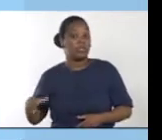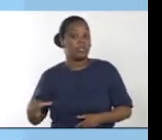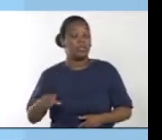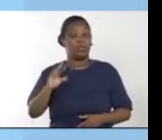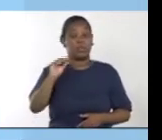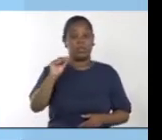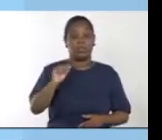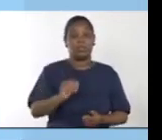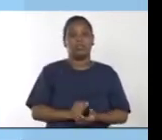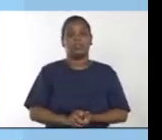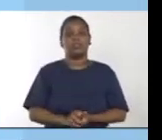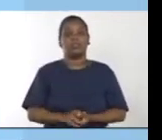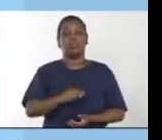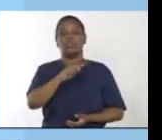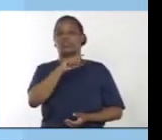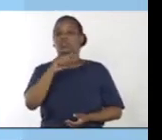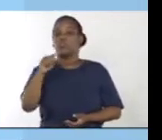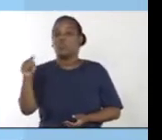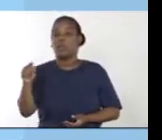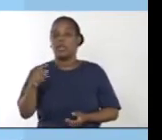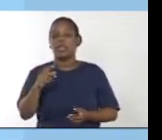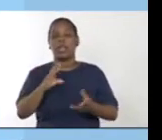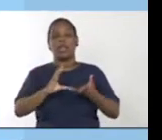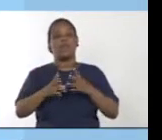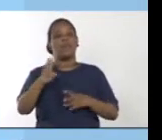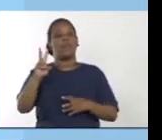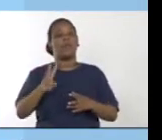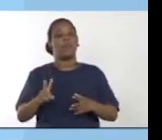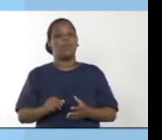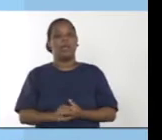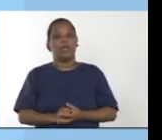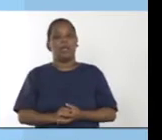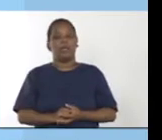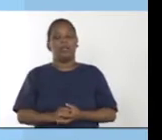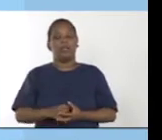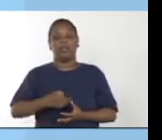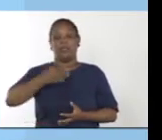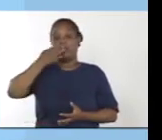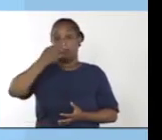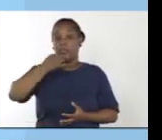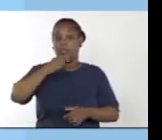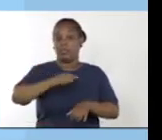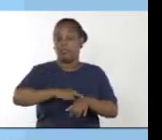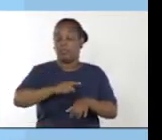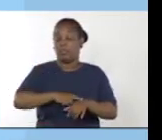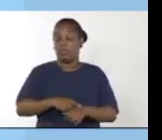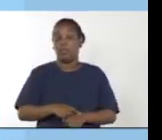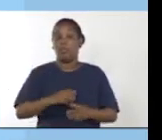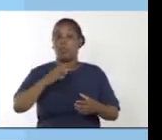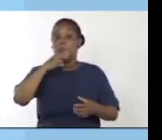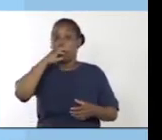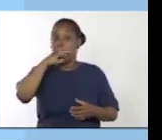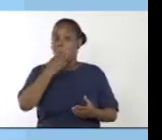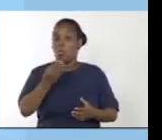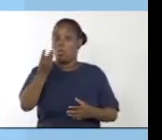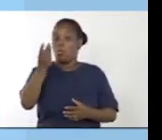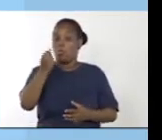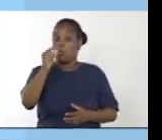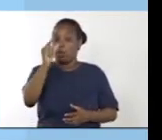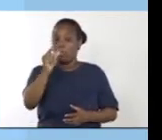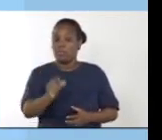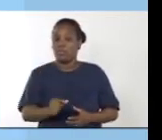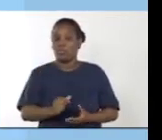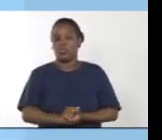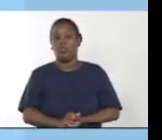piden. Subrayar las formas verbales, expresar sus tiempos, modos, números y